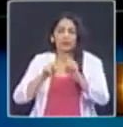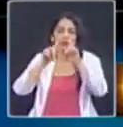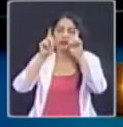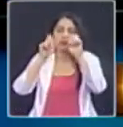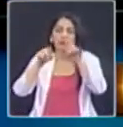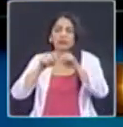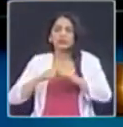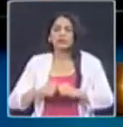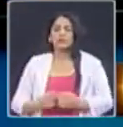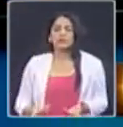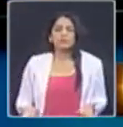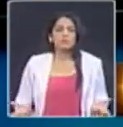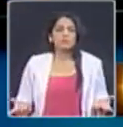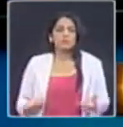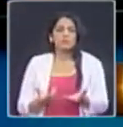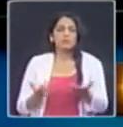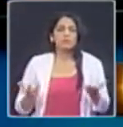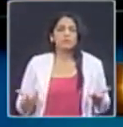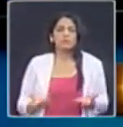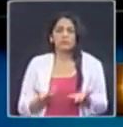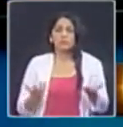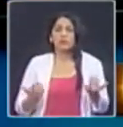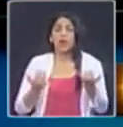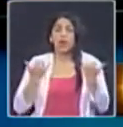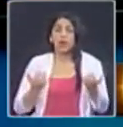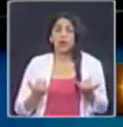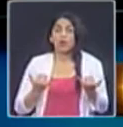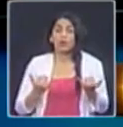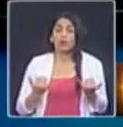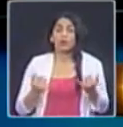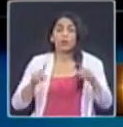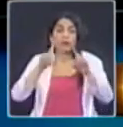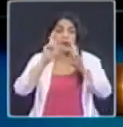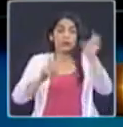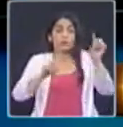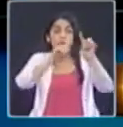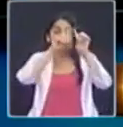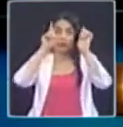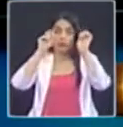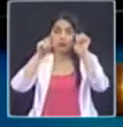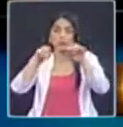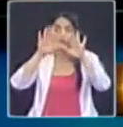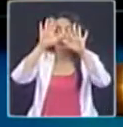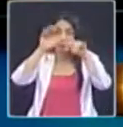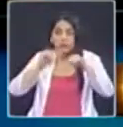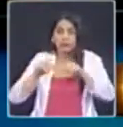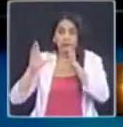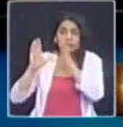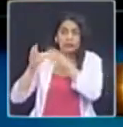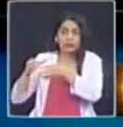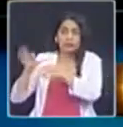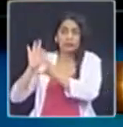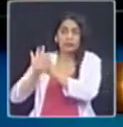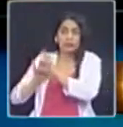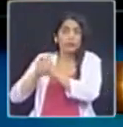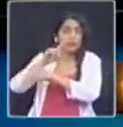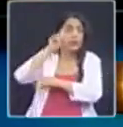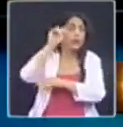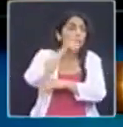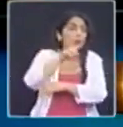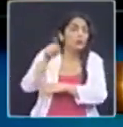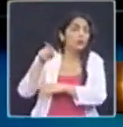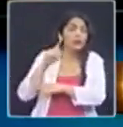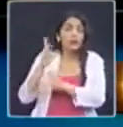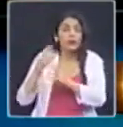el sentido que tiene que estas personas nos están preguntando a los ecuatorianos si queremos que estas personas se vayan a su casa yo estoy